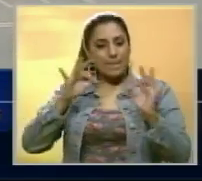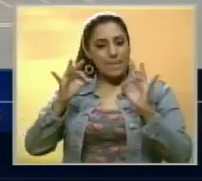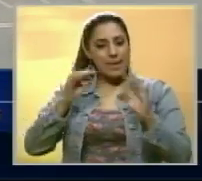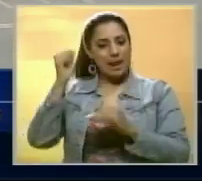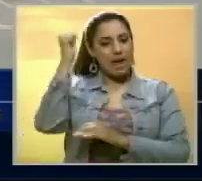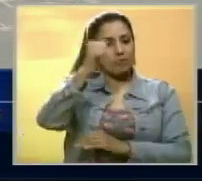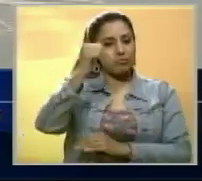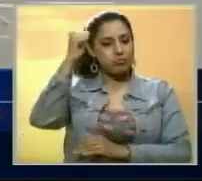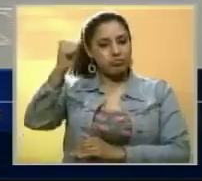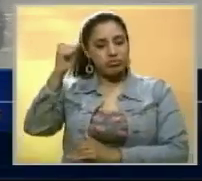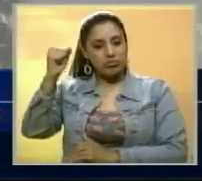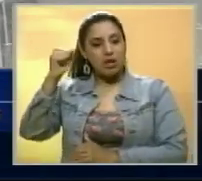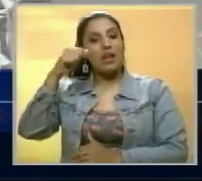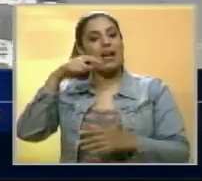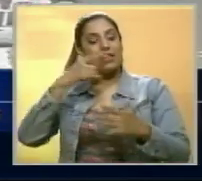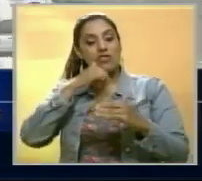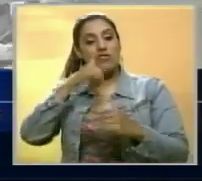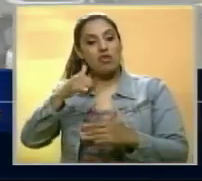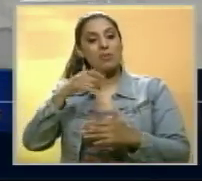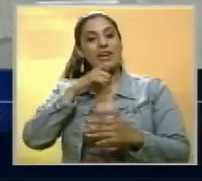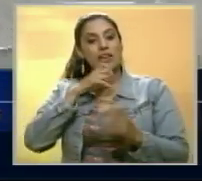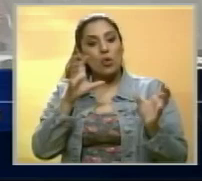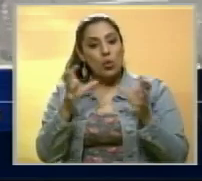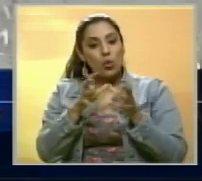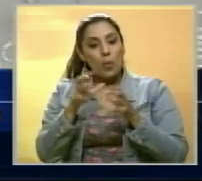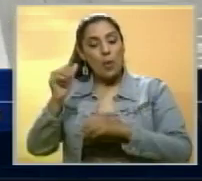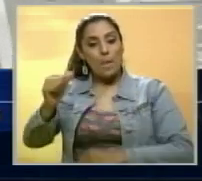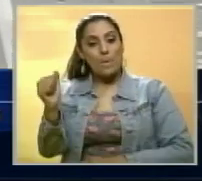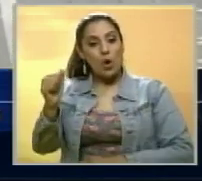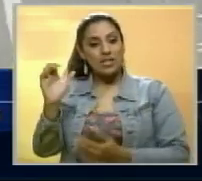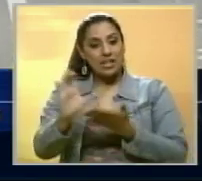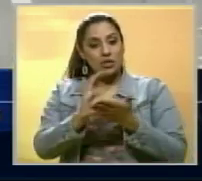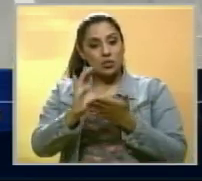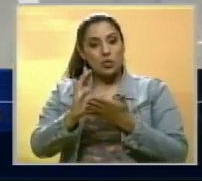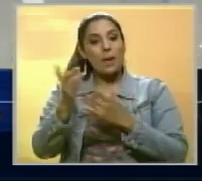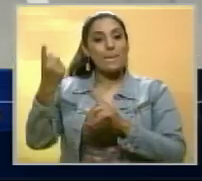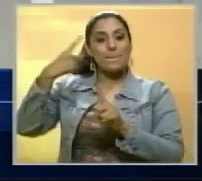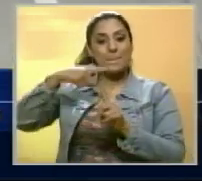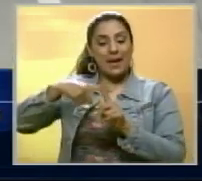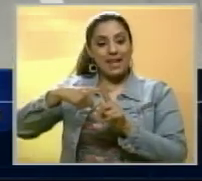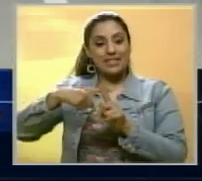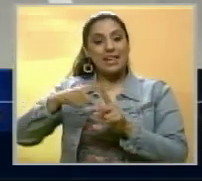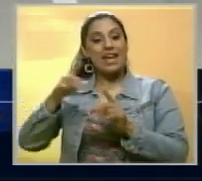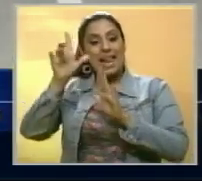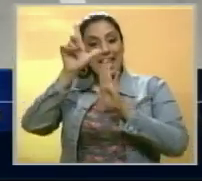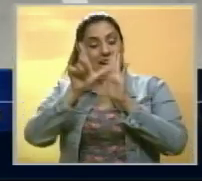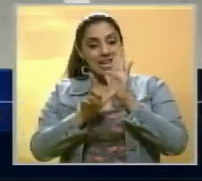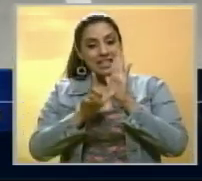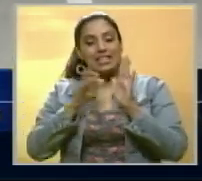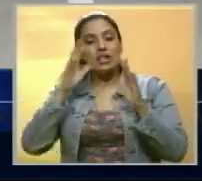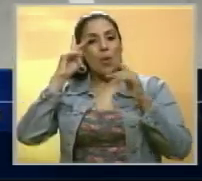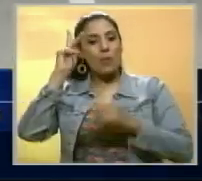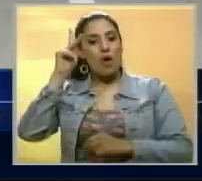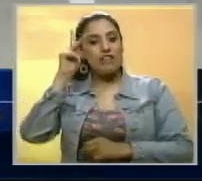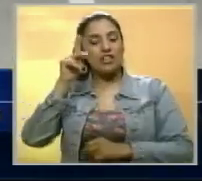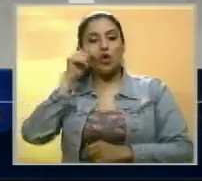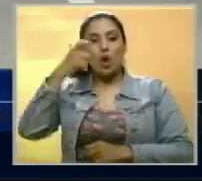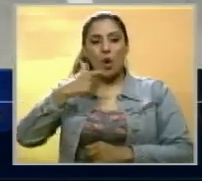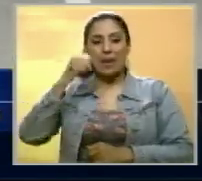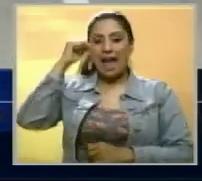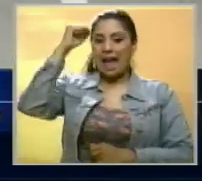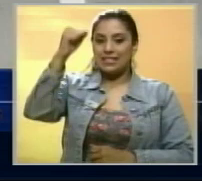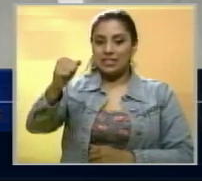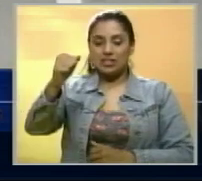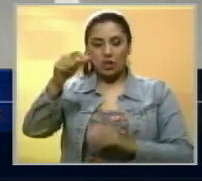pretendía asesinar. Esto fue informado por el Departamento de Policía de la ciudad, que añadió que en el listado figuraba el profesor que al joven